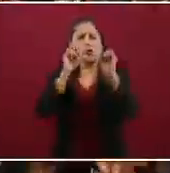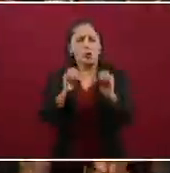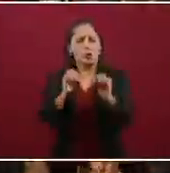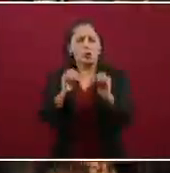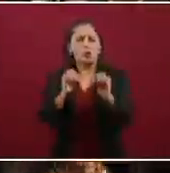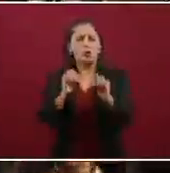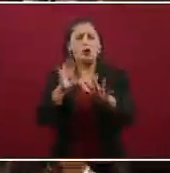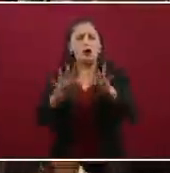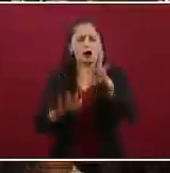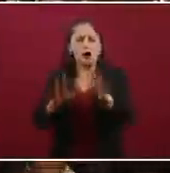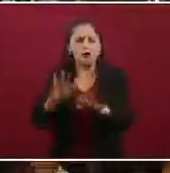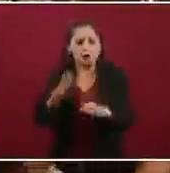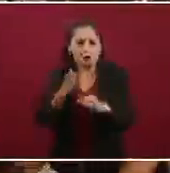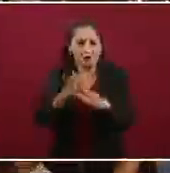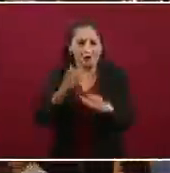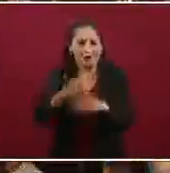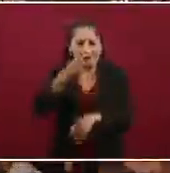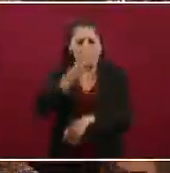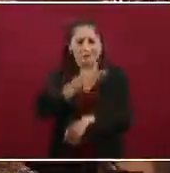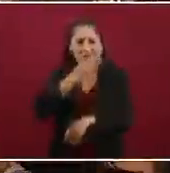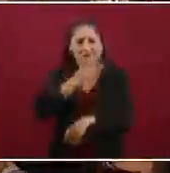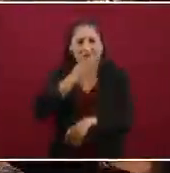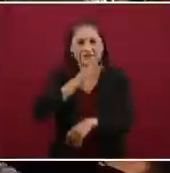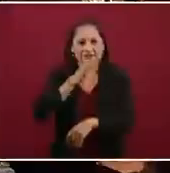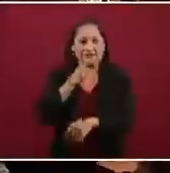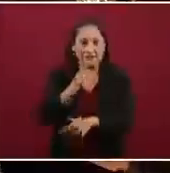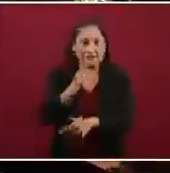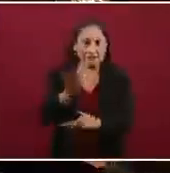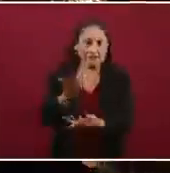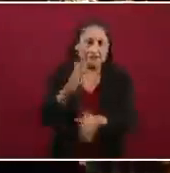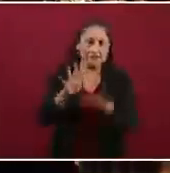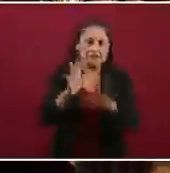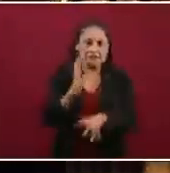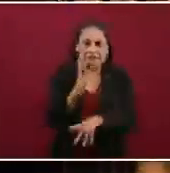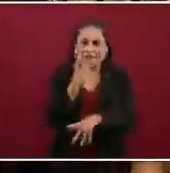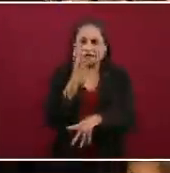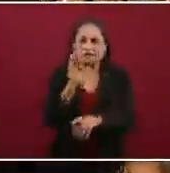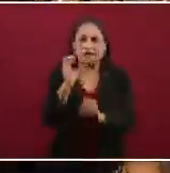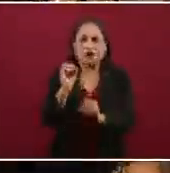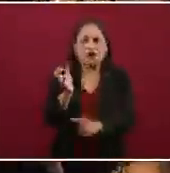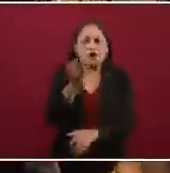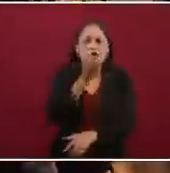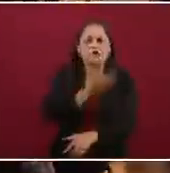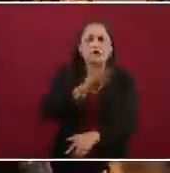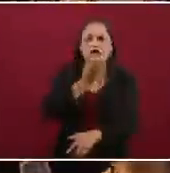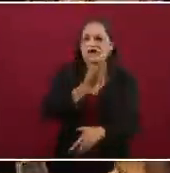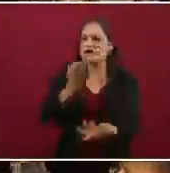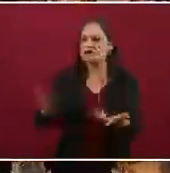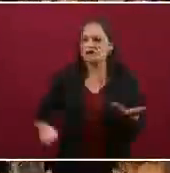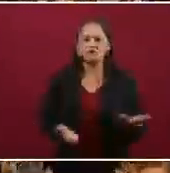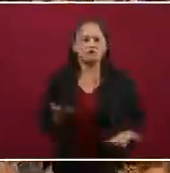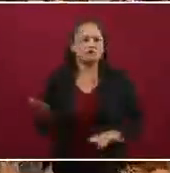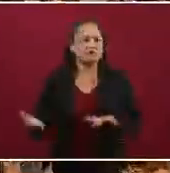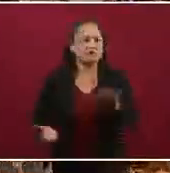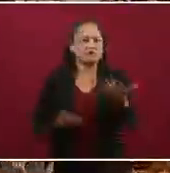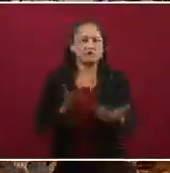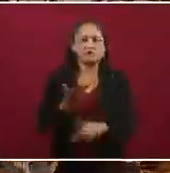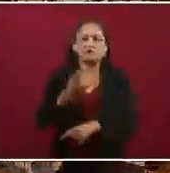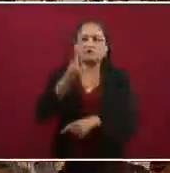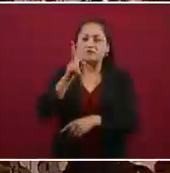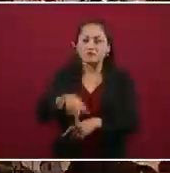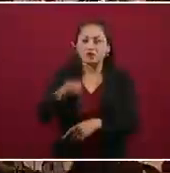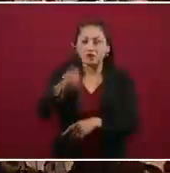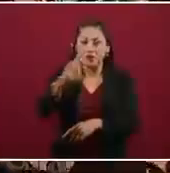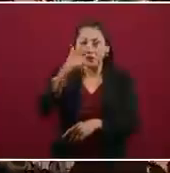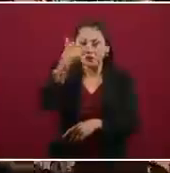como este, que tiene su parte serie, su parte también de relajo, de fiesta. Y no olvidemos que también fue el